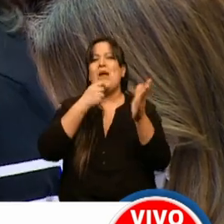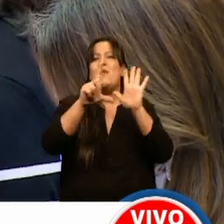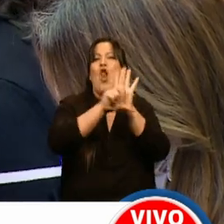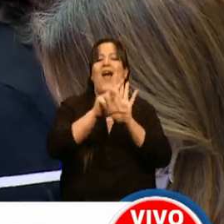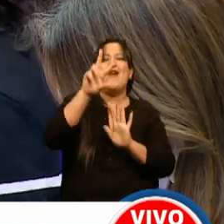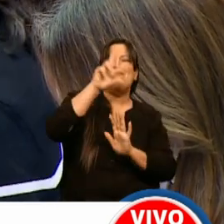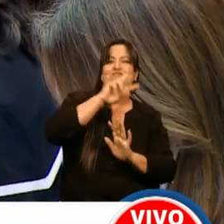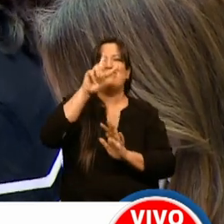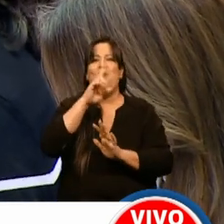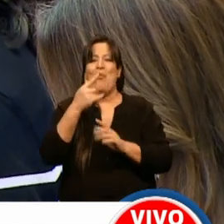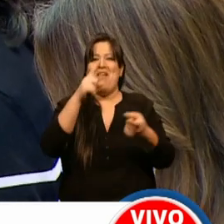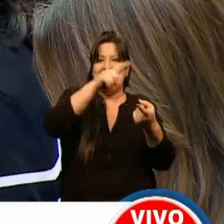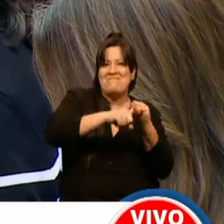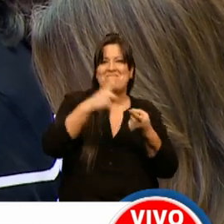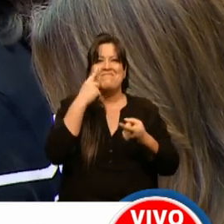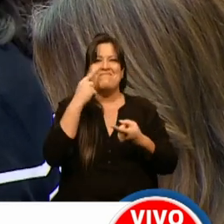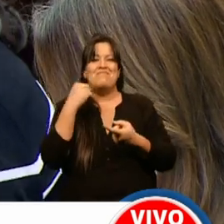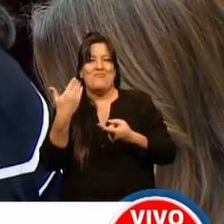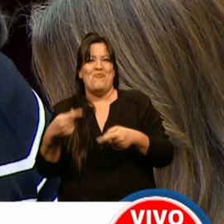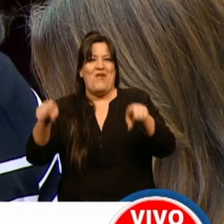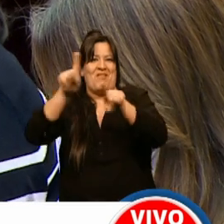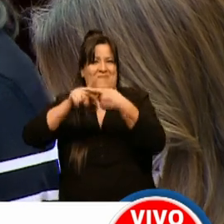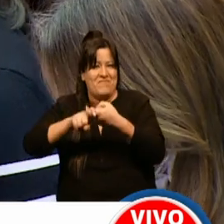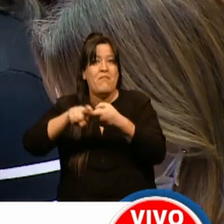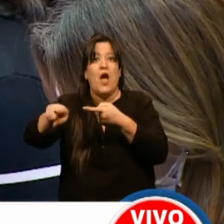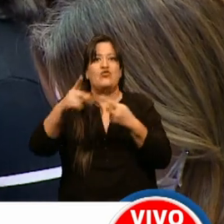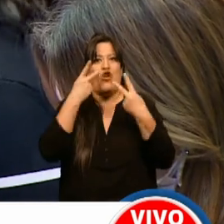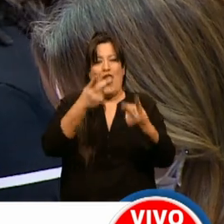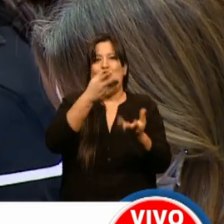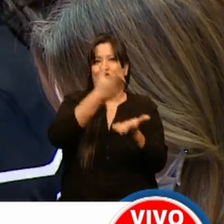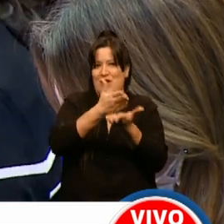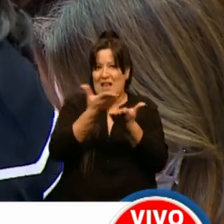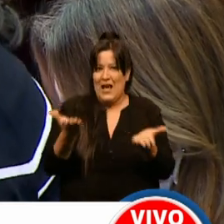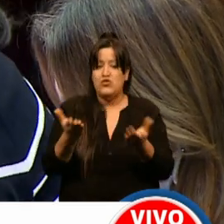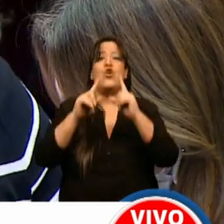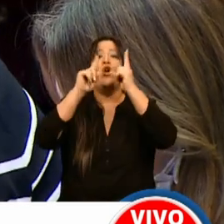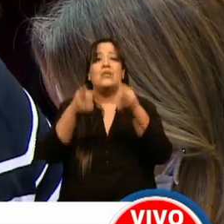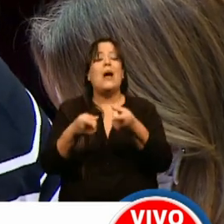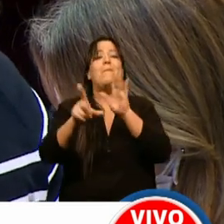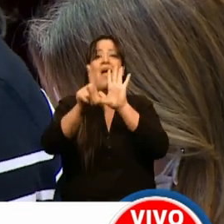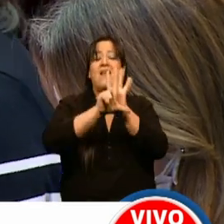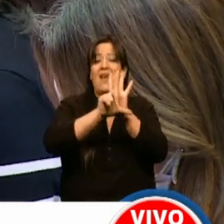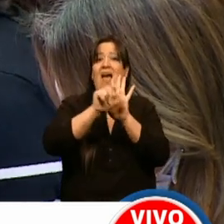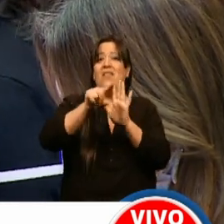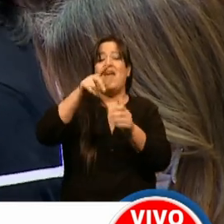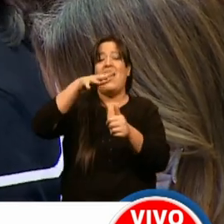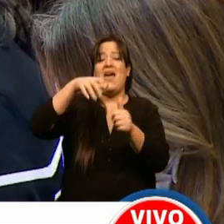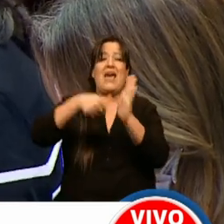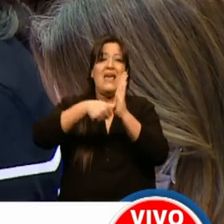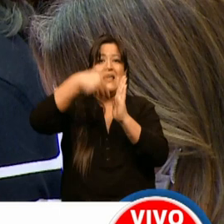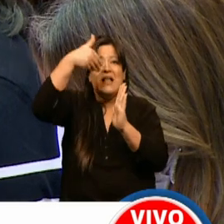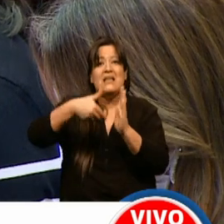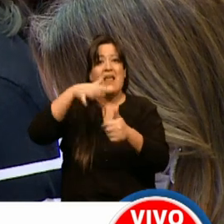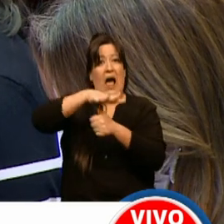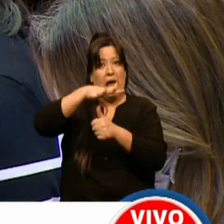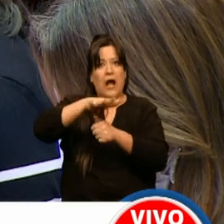fue una ley de reconocimiento de derechos la ley de identidad de género fue una ley de